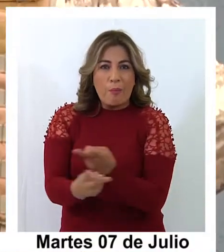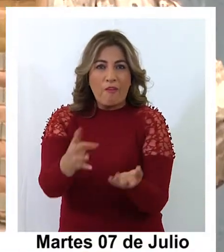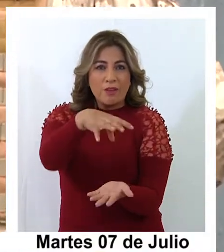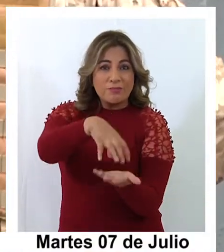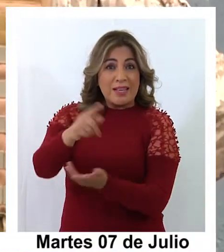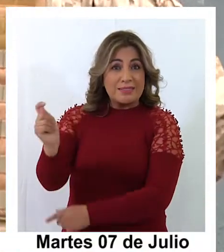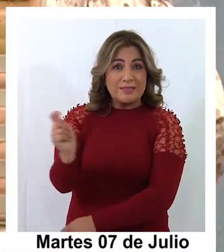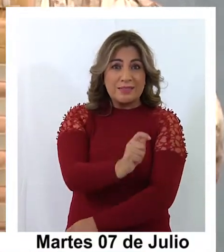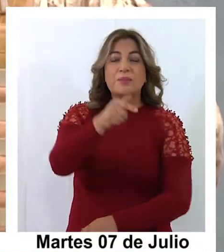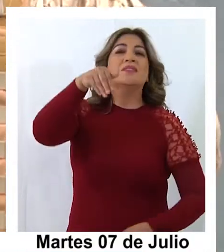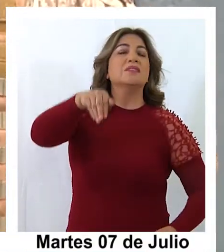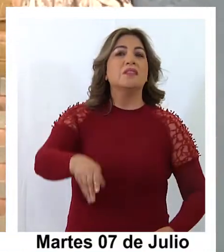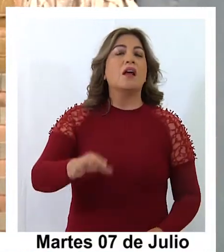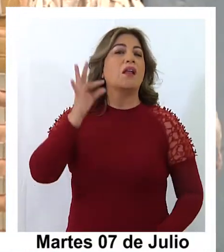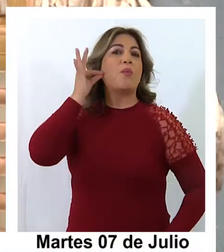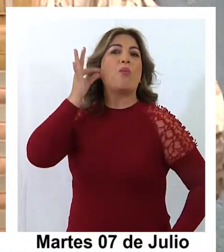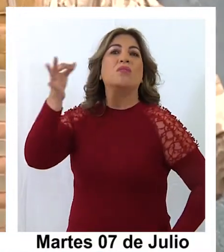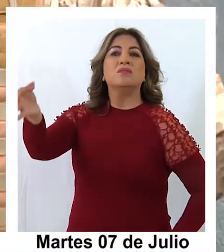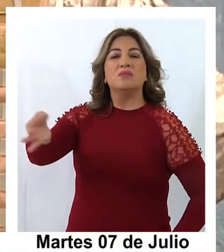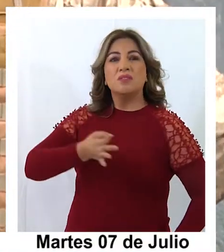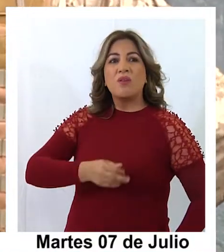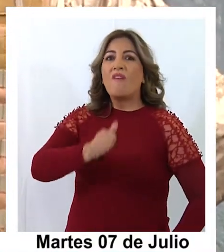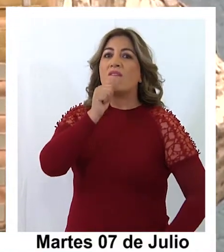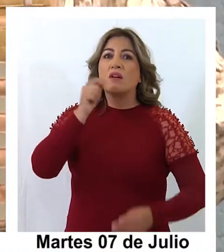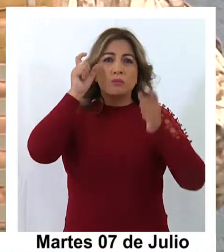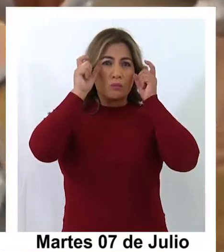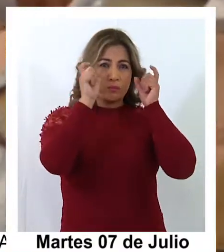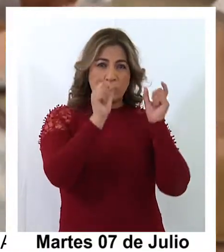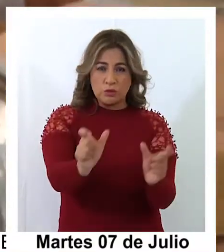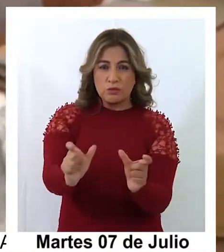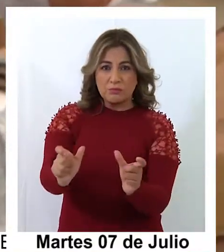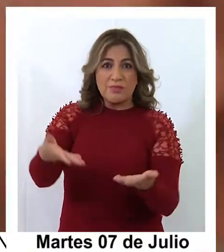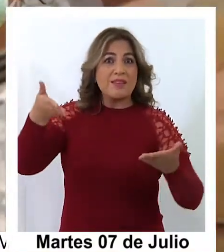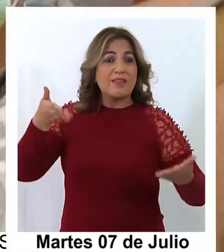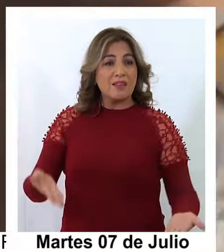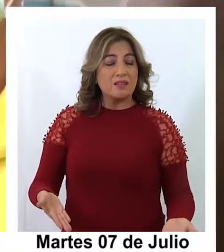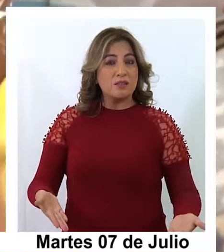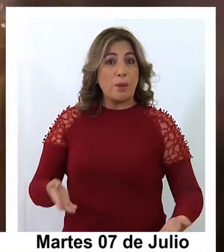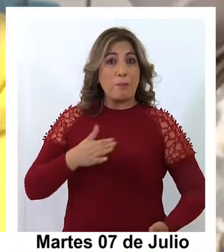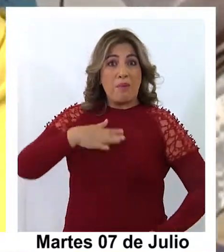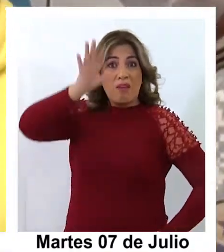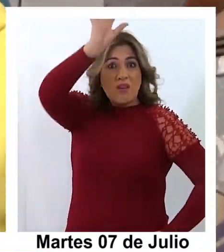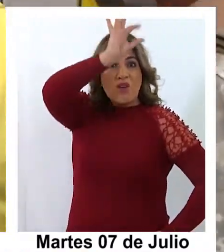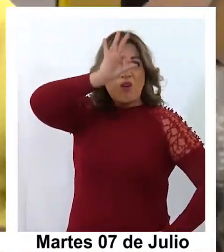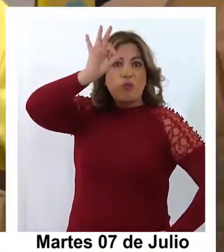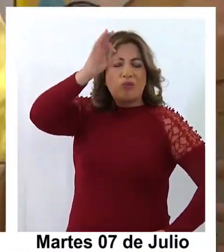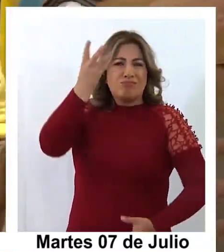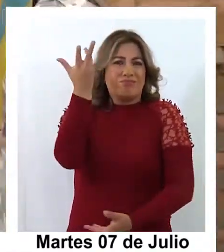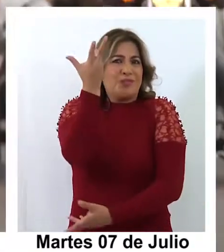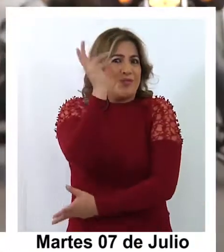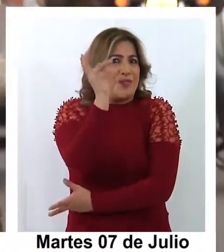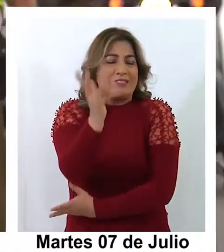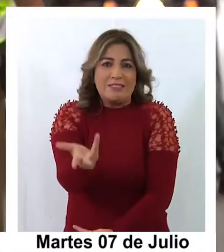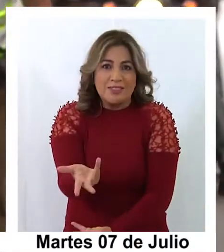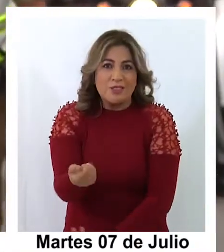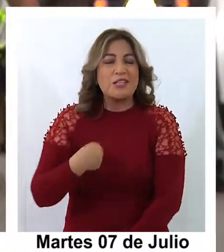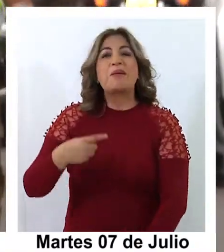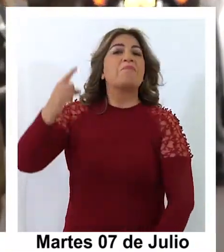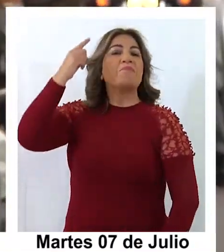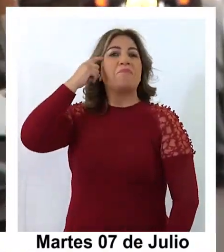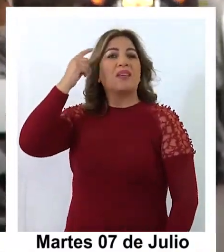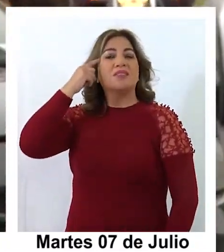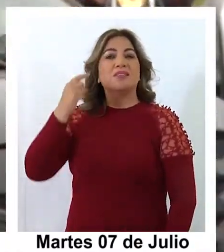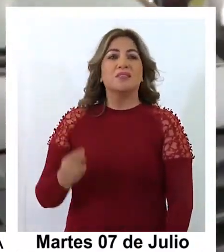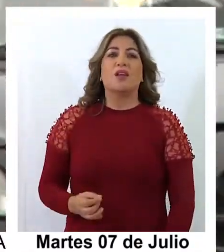en Tarapacá, señaló que la falta de fiscalización es, a su juicio, inentendible, considerando